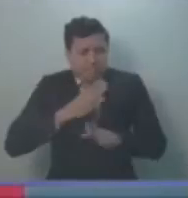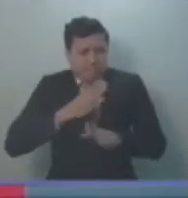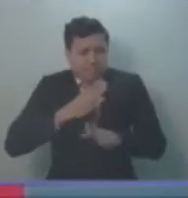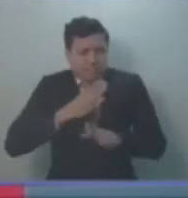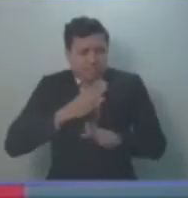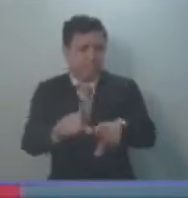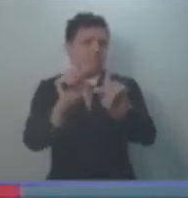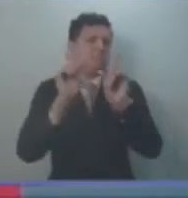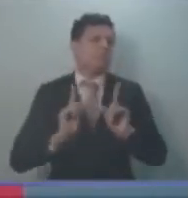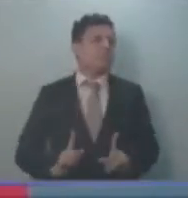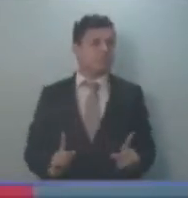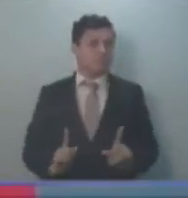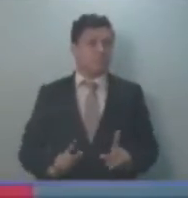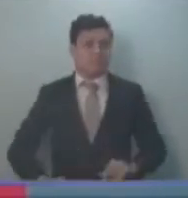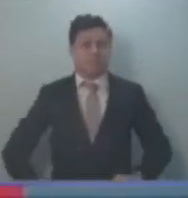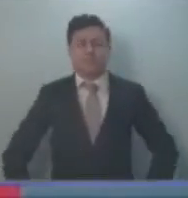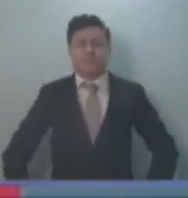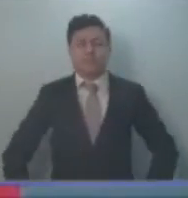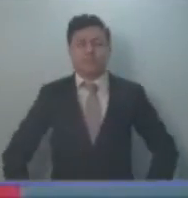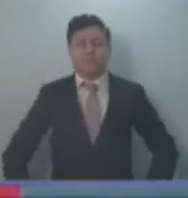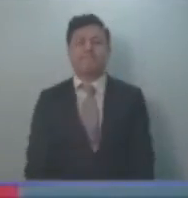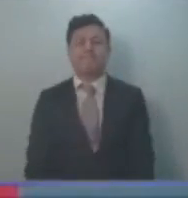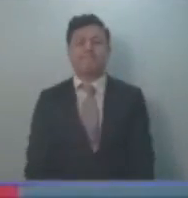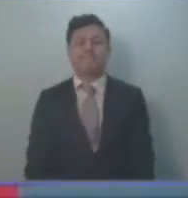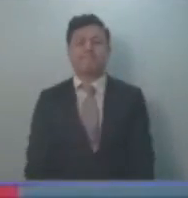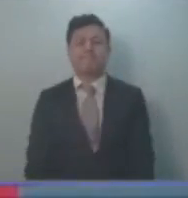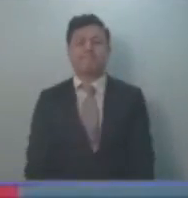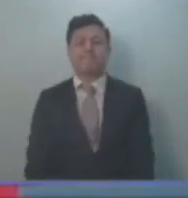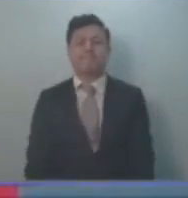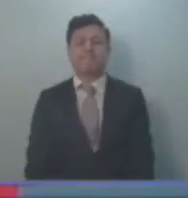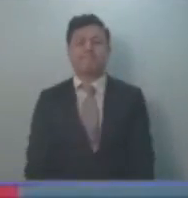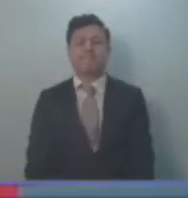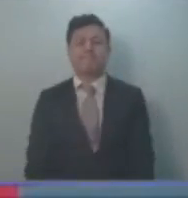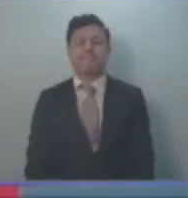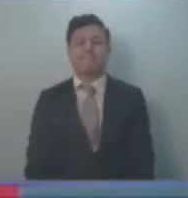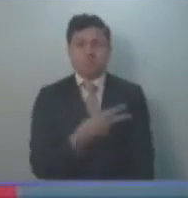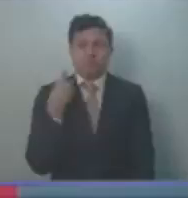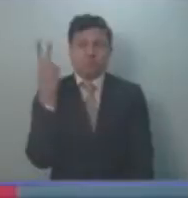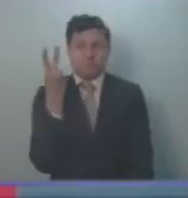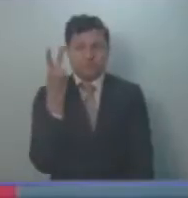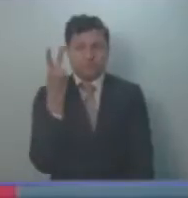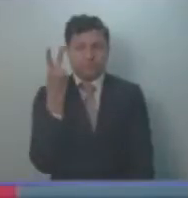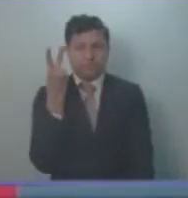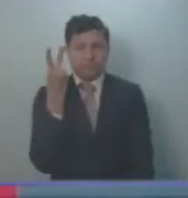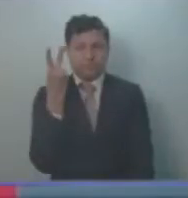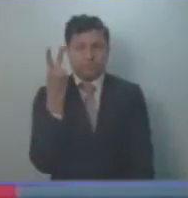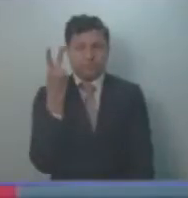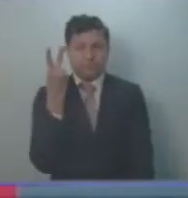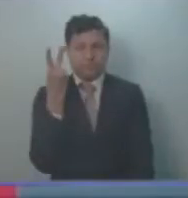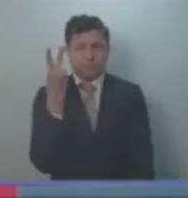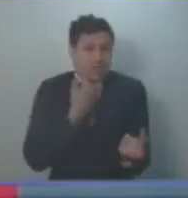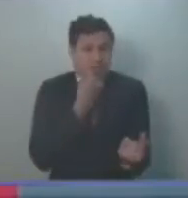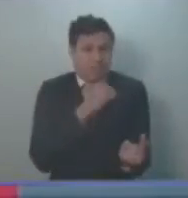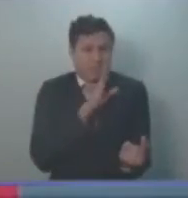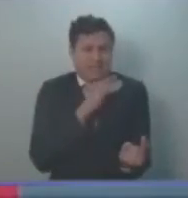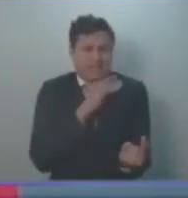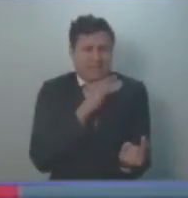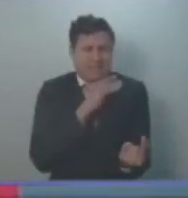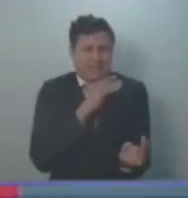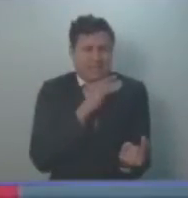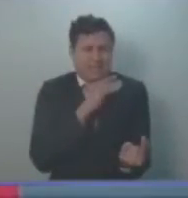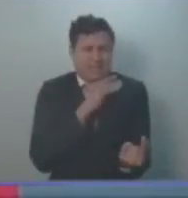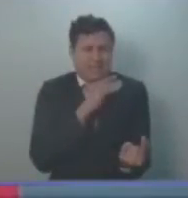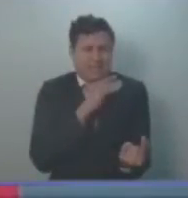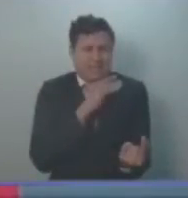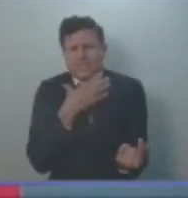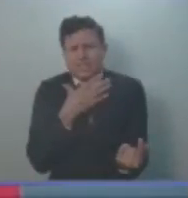y restablecimiento. 2. Que enfermedades crónicas incapacitantes que